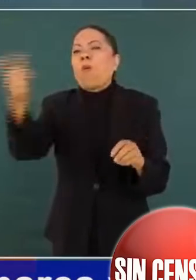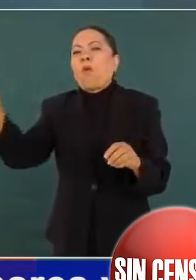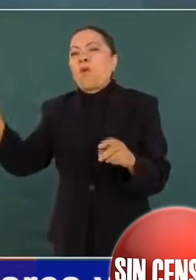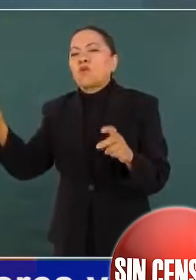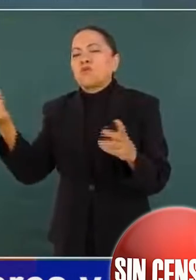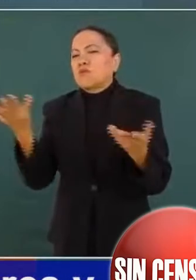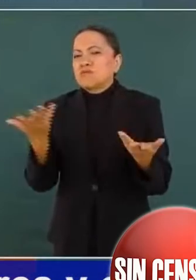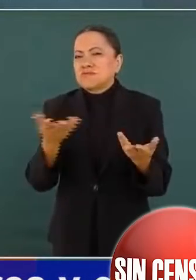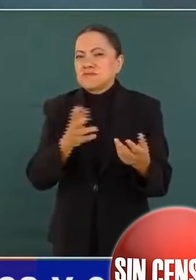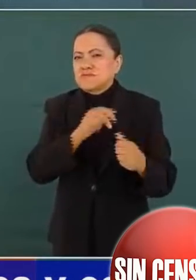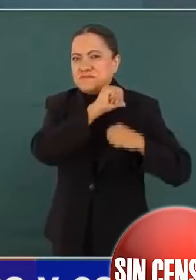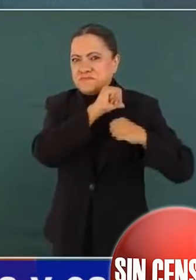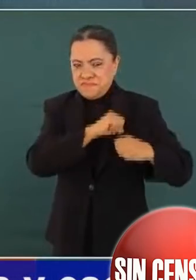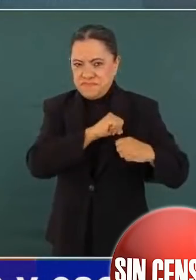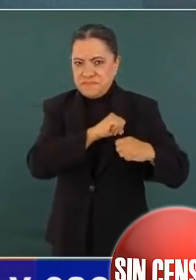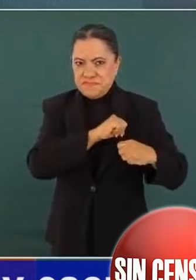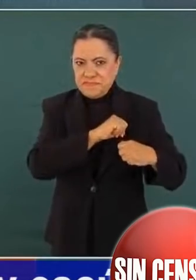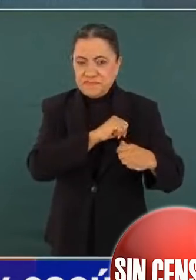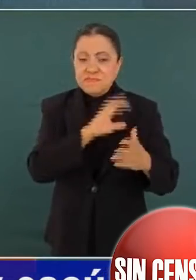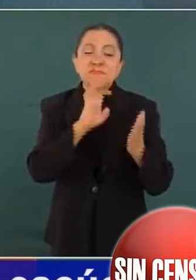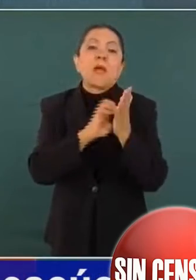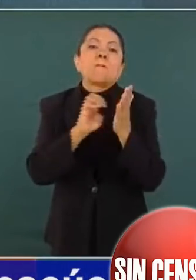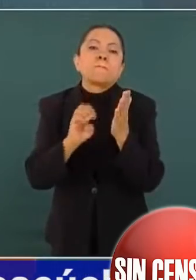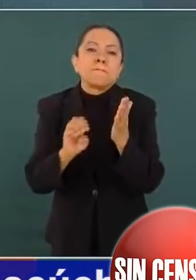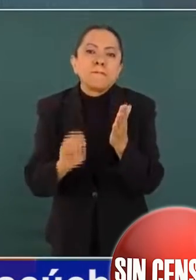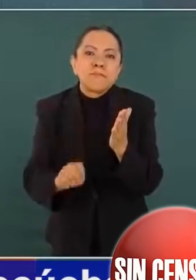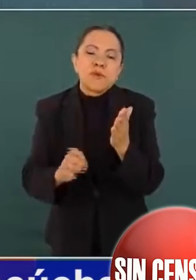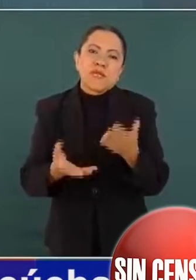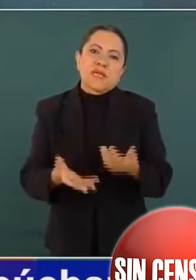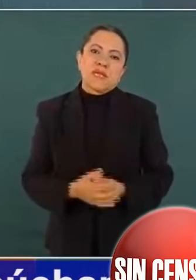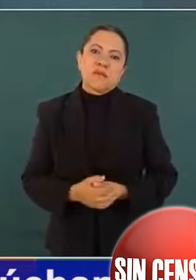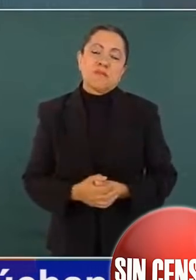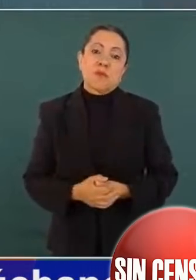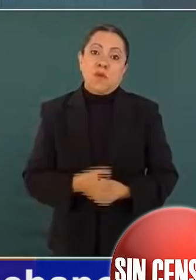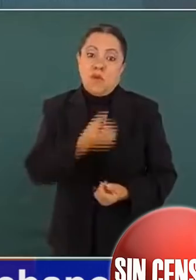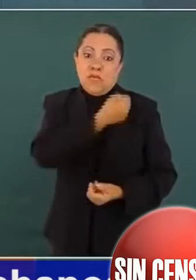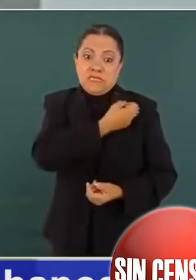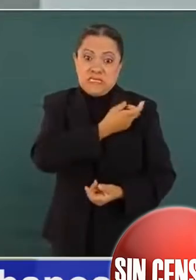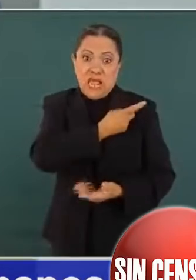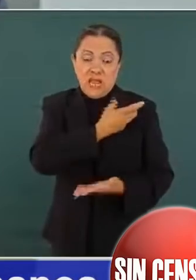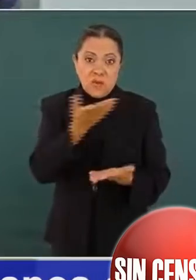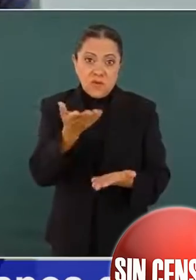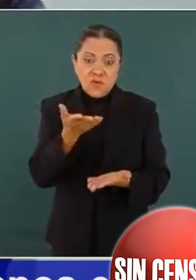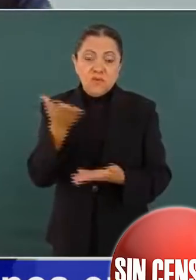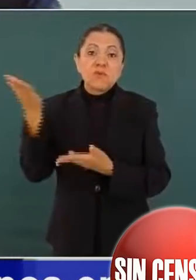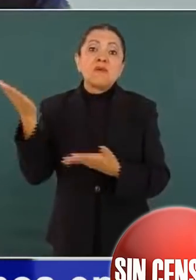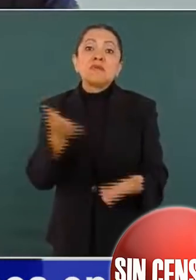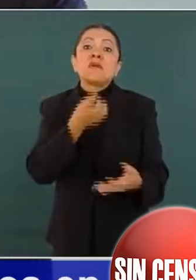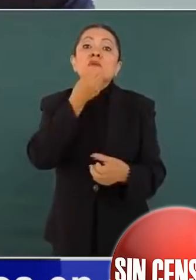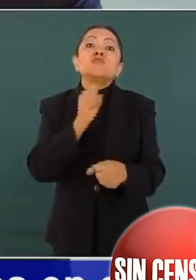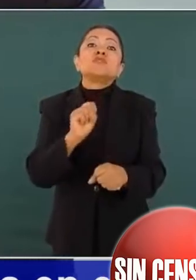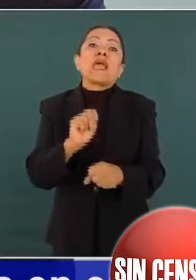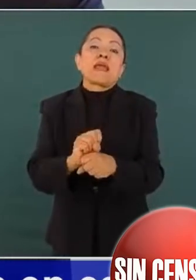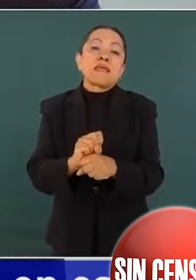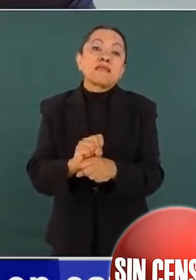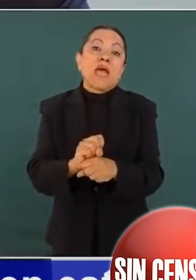cargos. Por ejemplo, en salud llegó a ser secretario de salud un abogado,